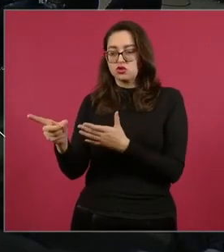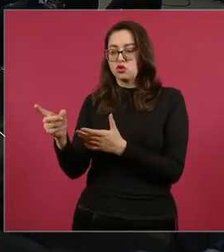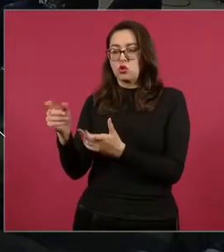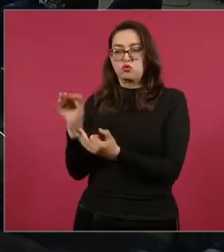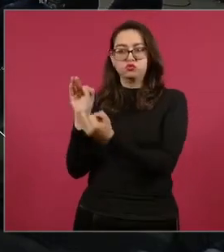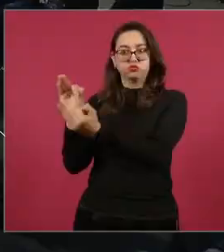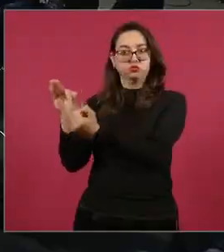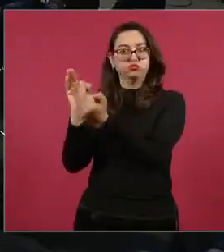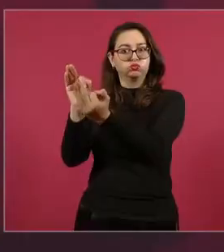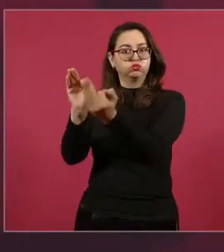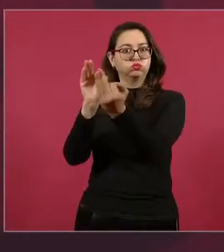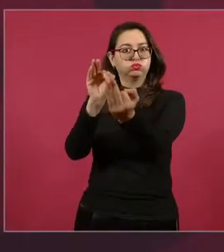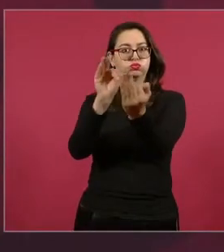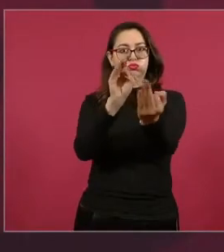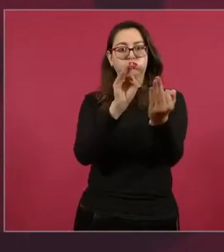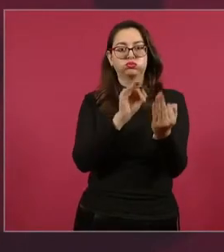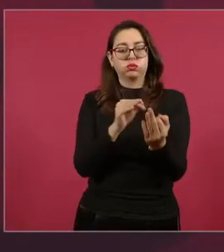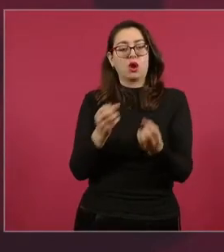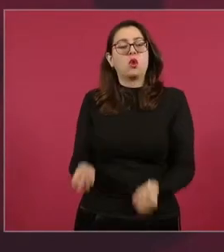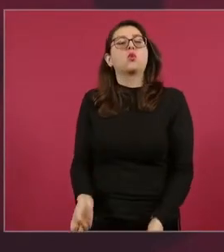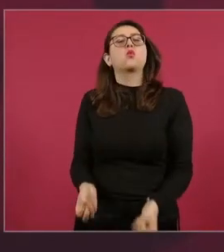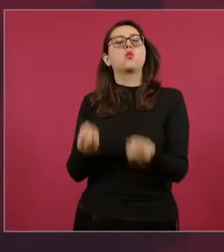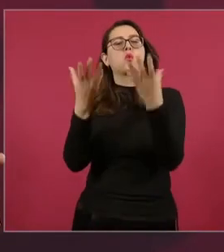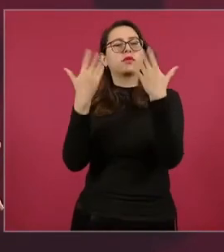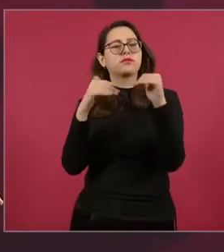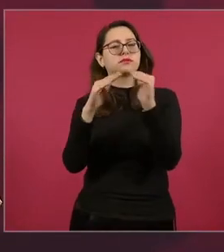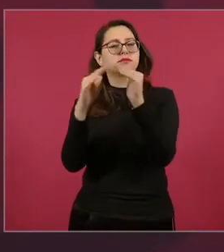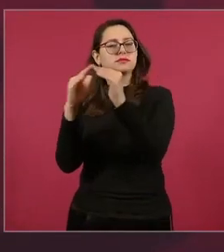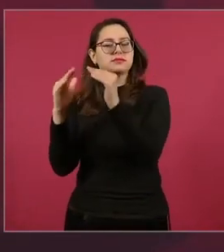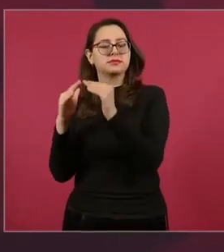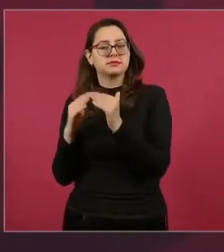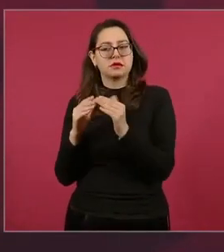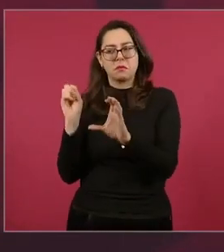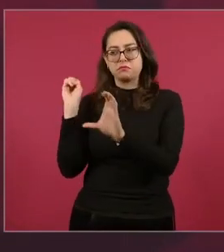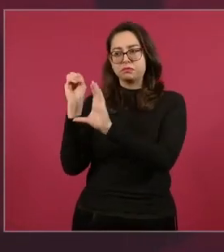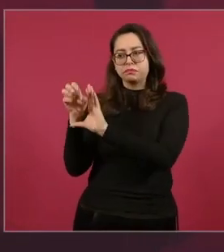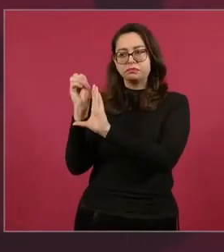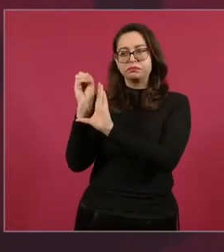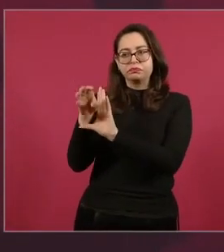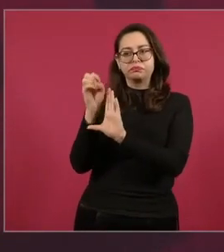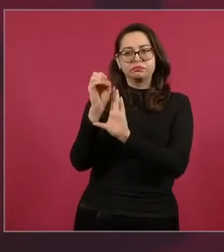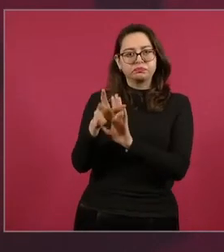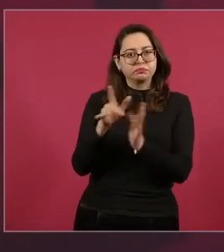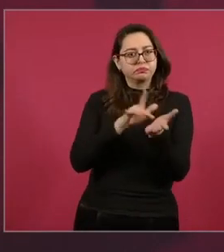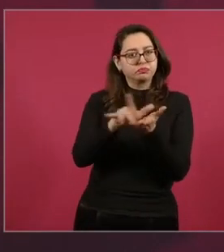un poco más ya de 30 millones de hogares.